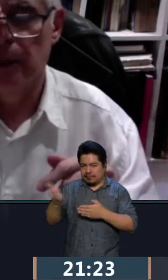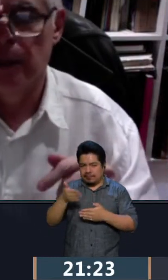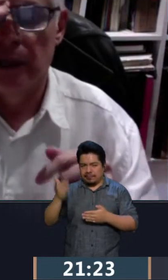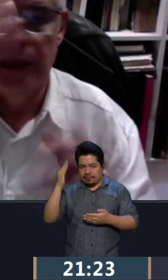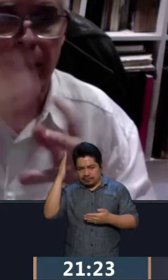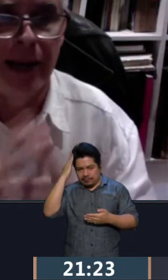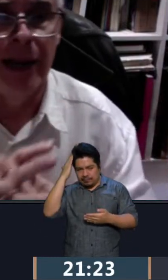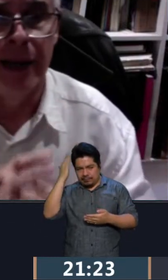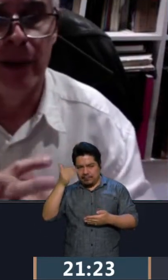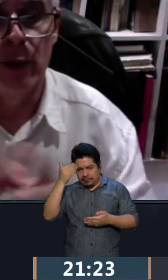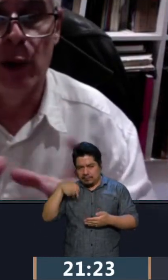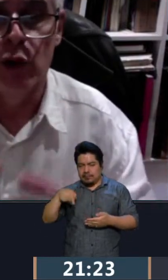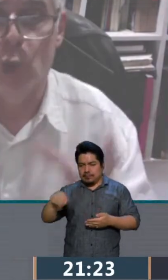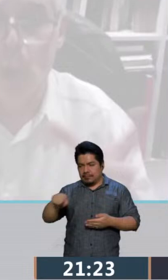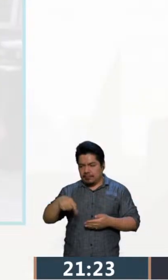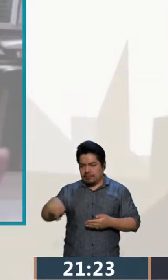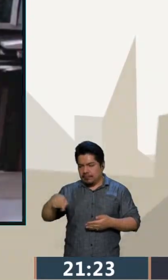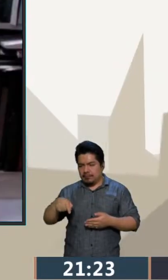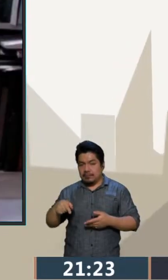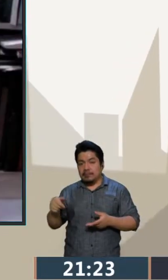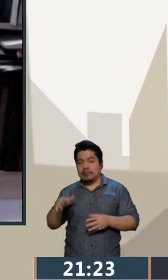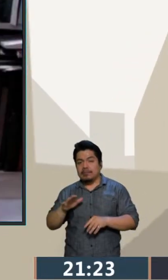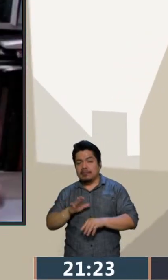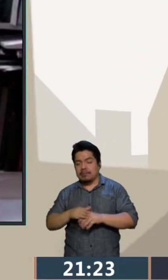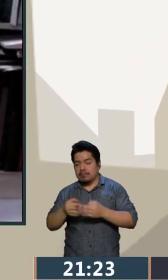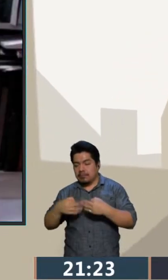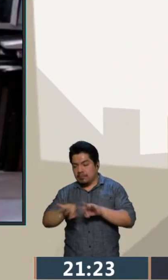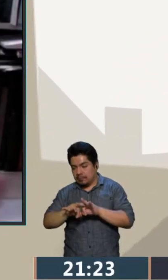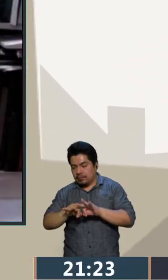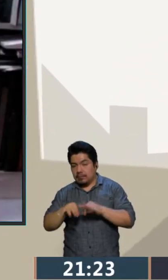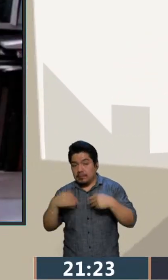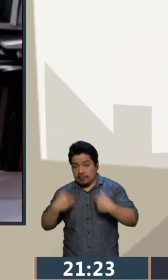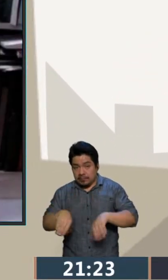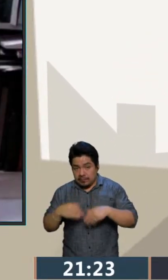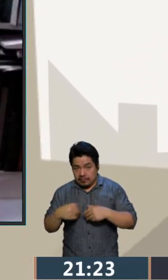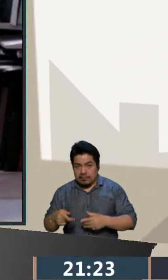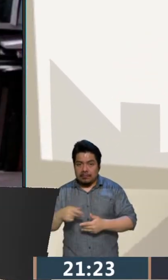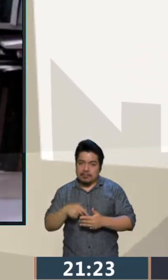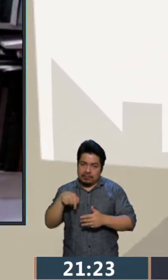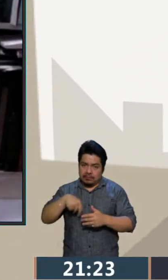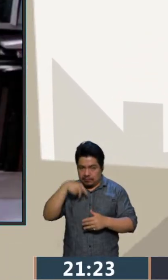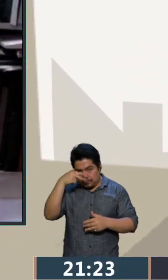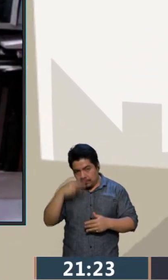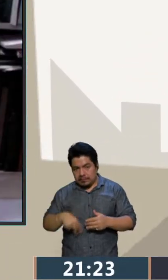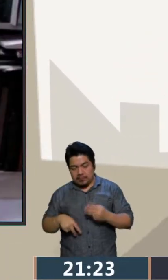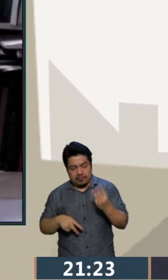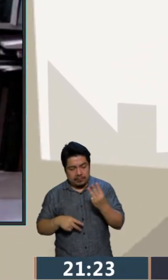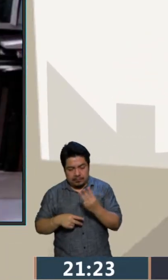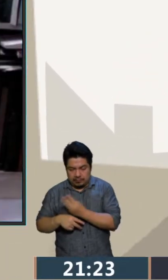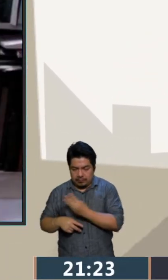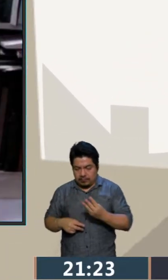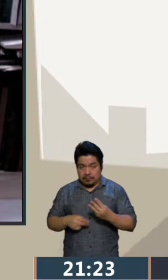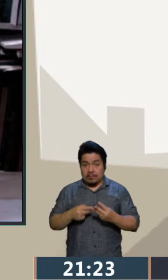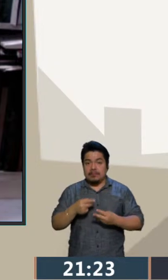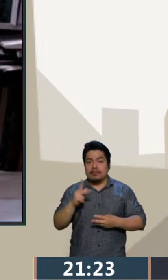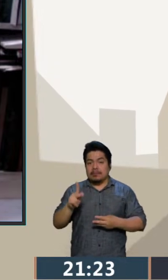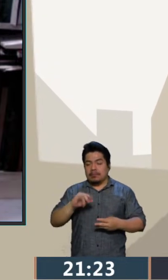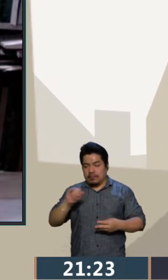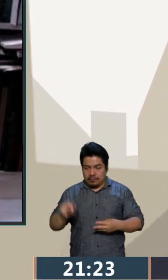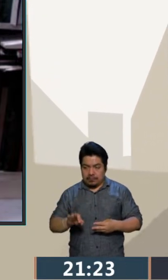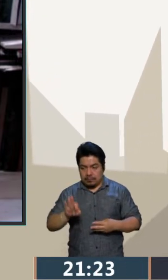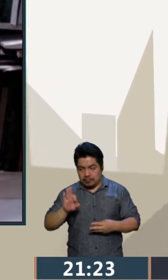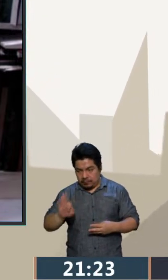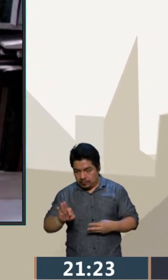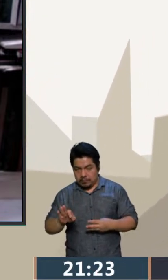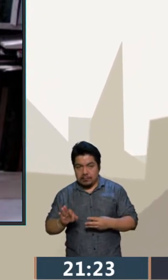cabezas de uno de los órganos de poder más importantes del país, de uno de los 3 poderes formales del Poder Judicial,